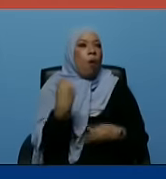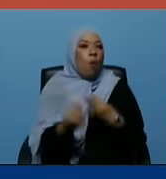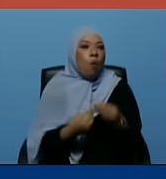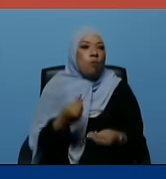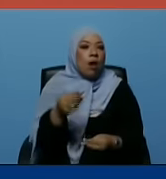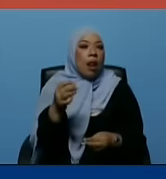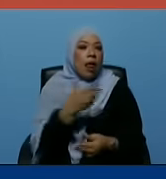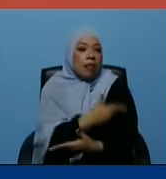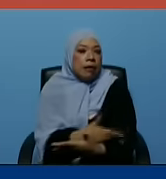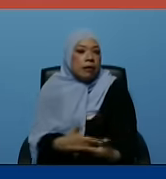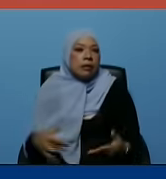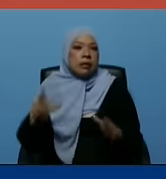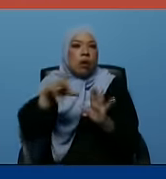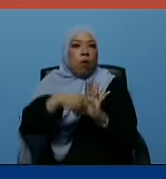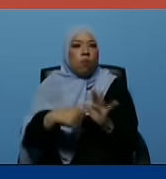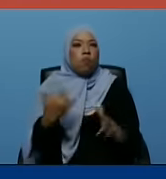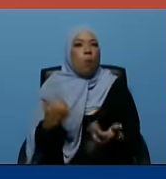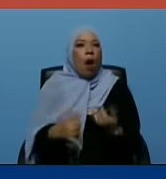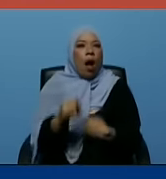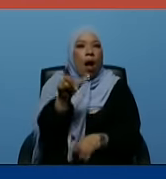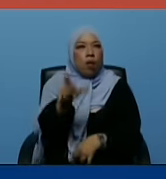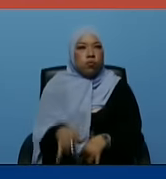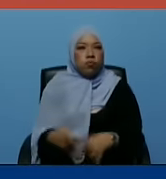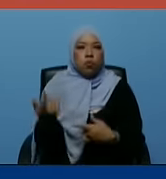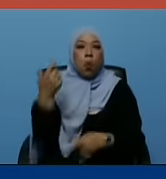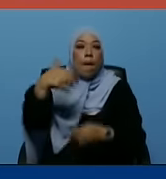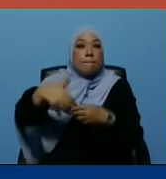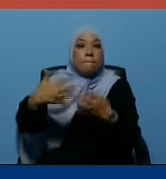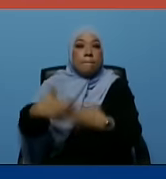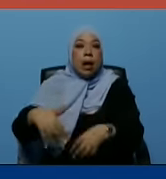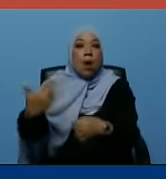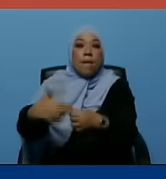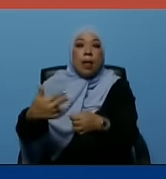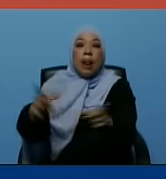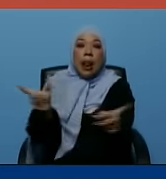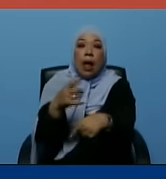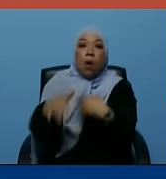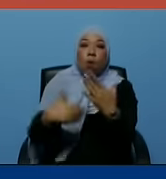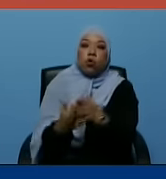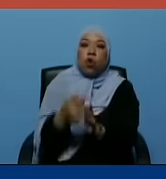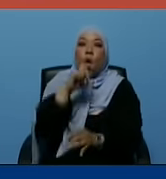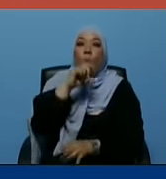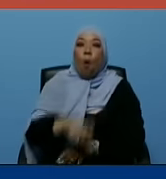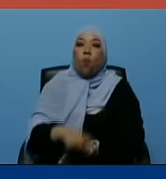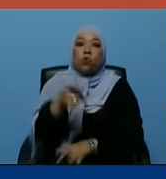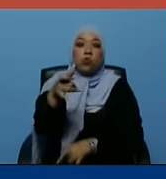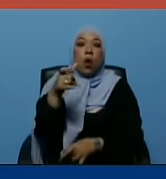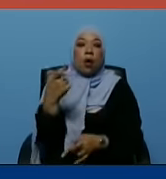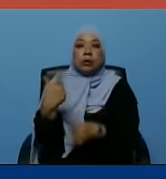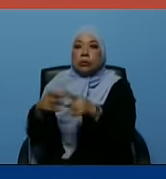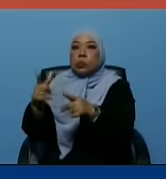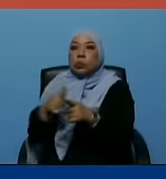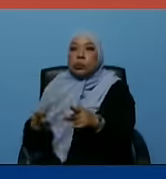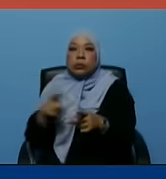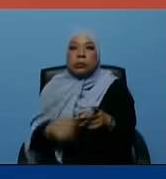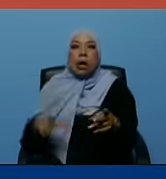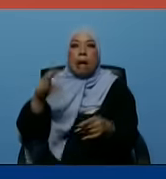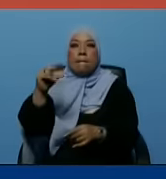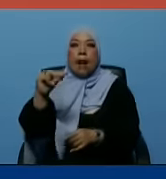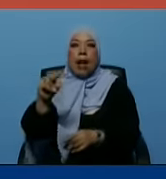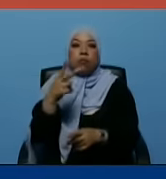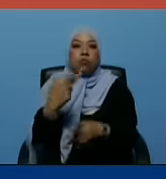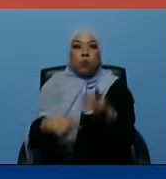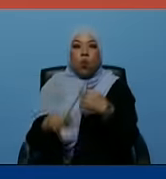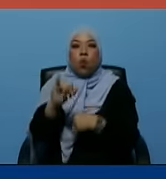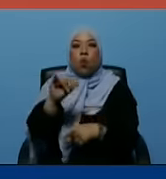de sangre, en este caso sedientos de petróleo, de gas, de oro, de bauxita, de hierro, de